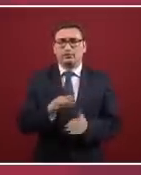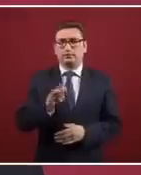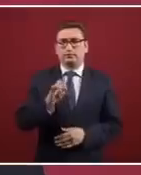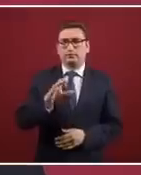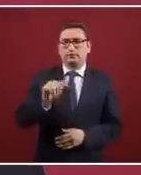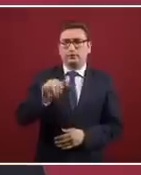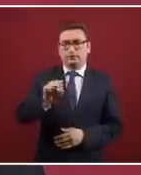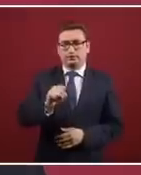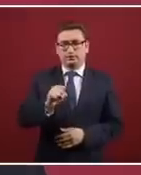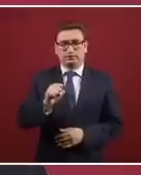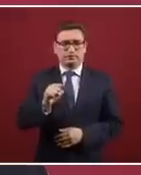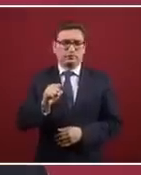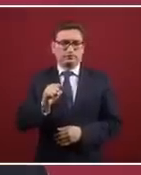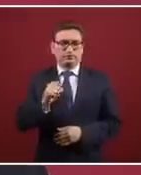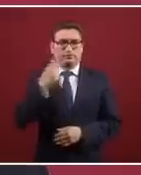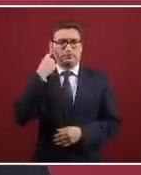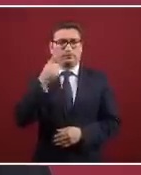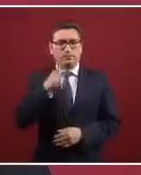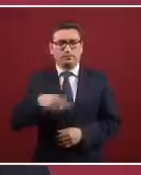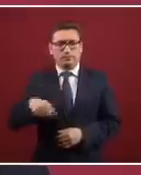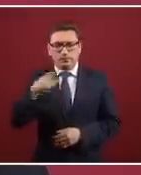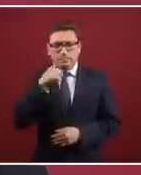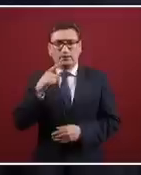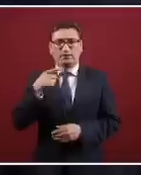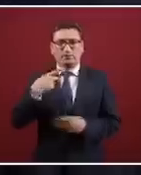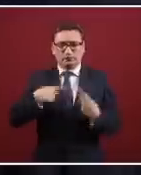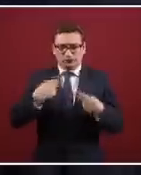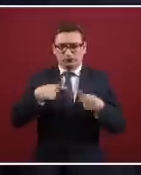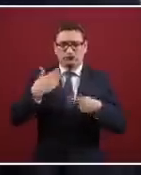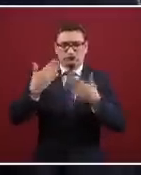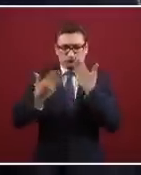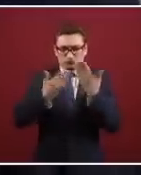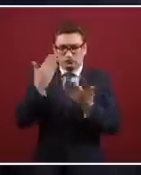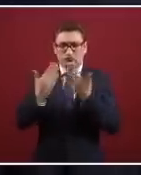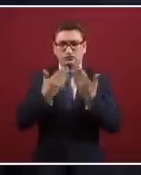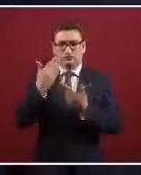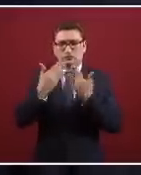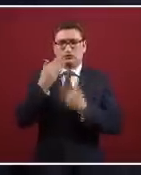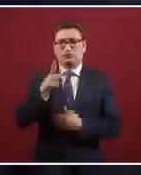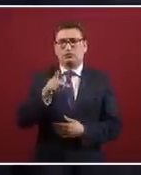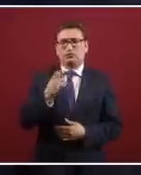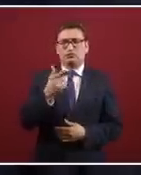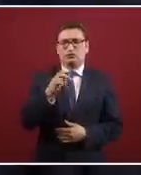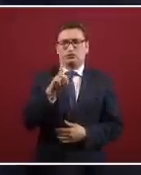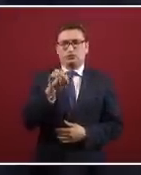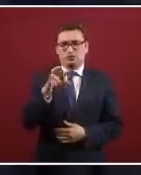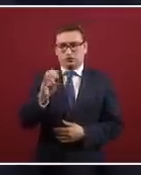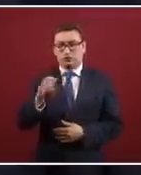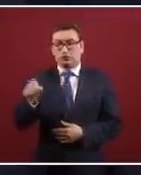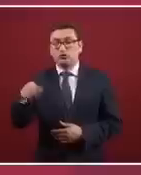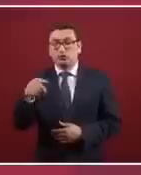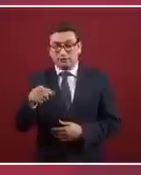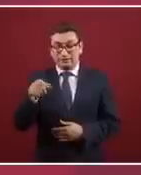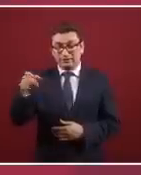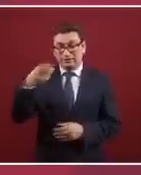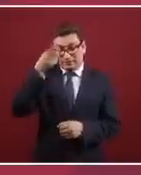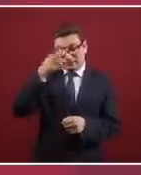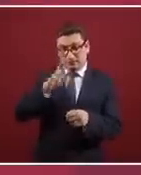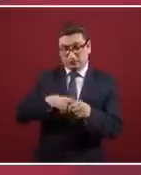más para estudiantes de posgrado en CONACYT. Y la directora del